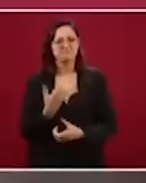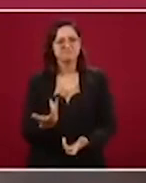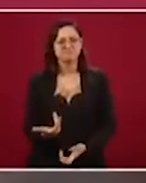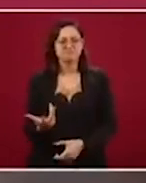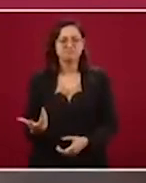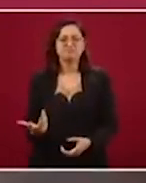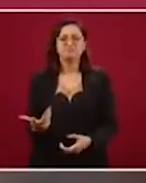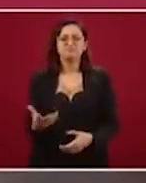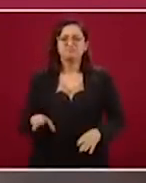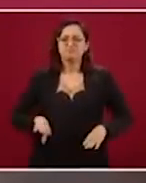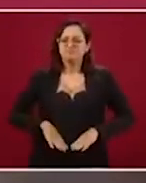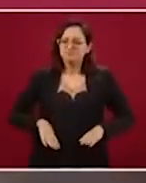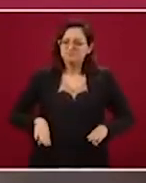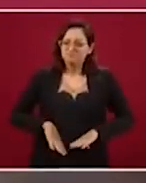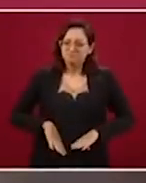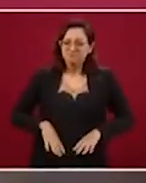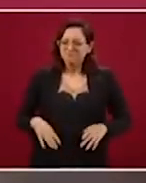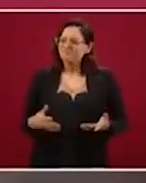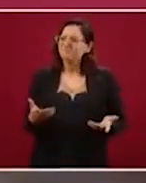defender